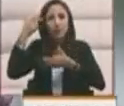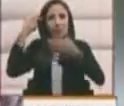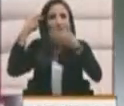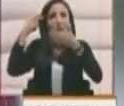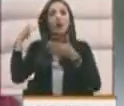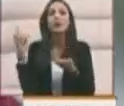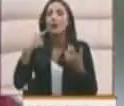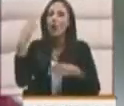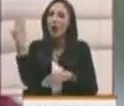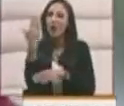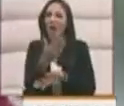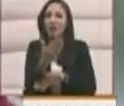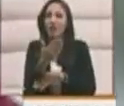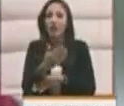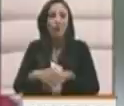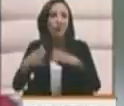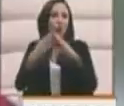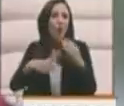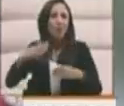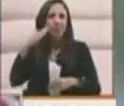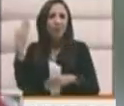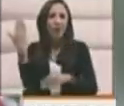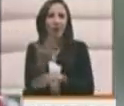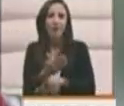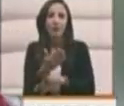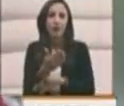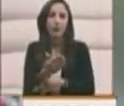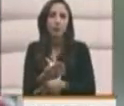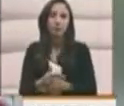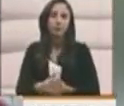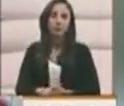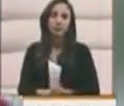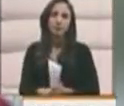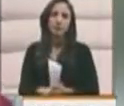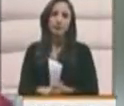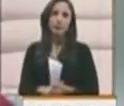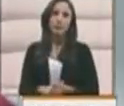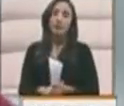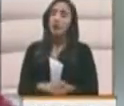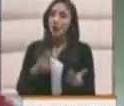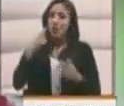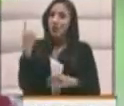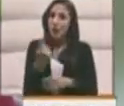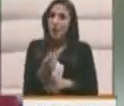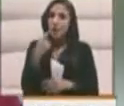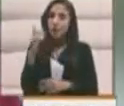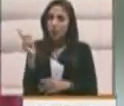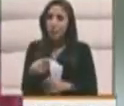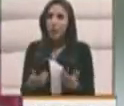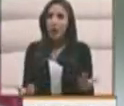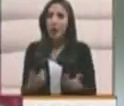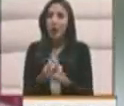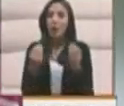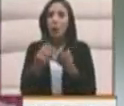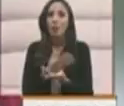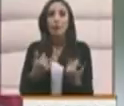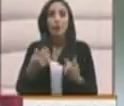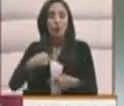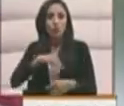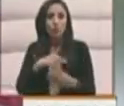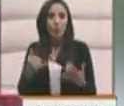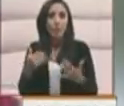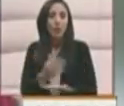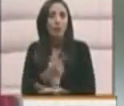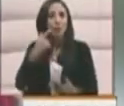castigado con todo el peso de la ley. Y aparte de eso, deberíamos aplicarle lo que llamamos nosotros los izquierdistas.